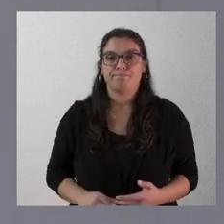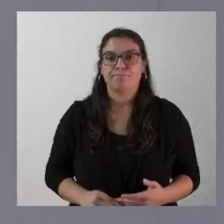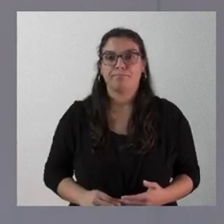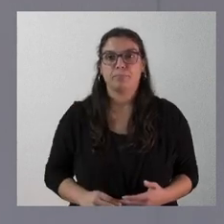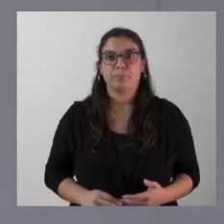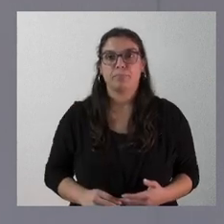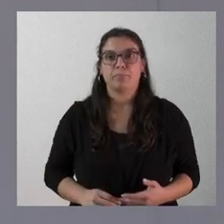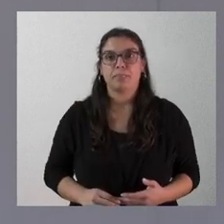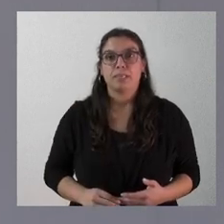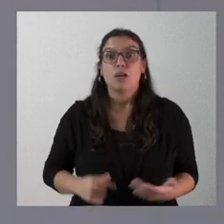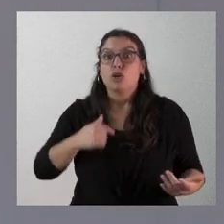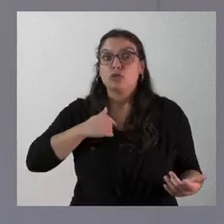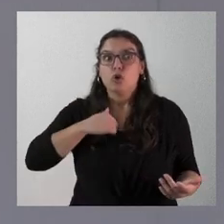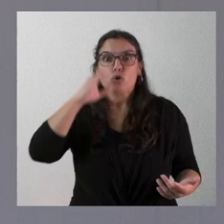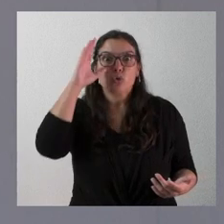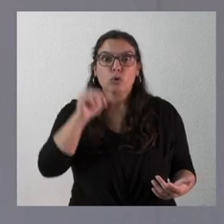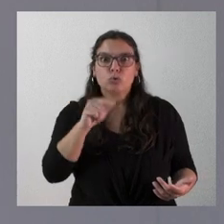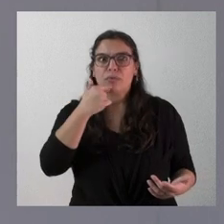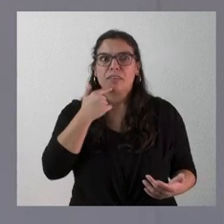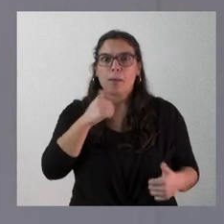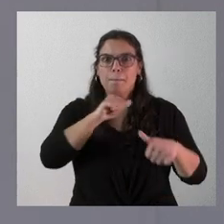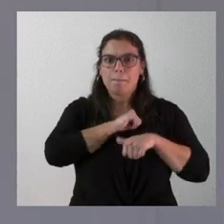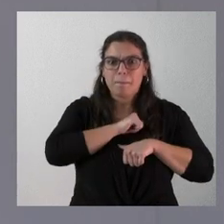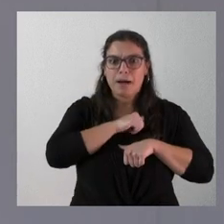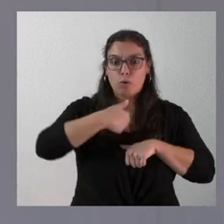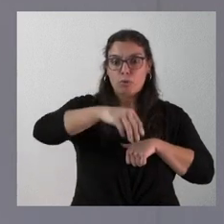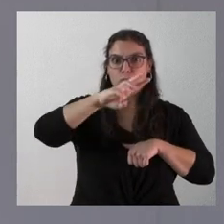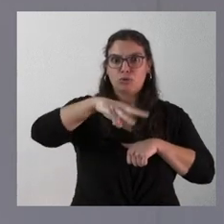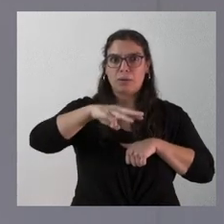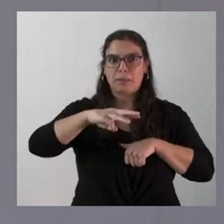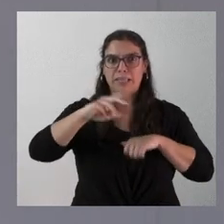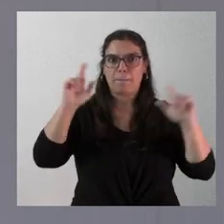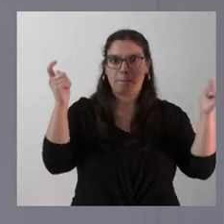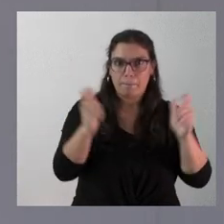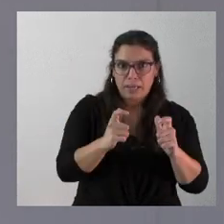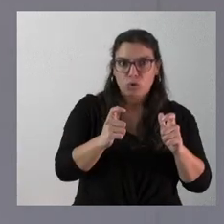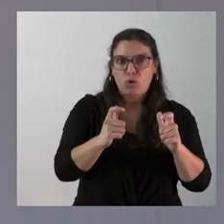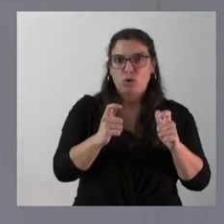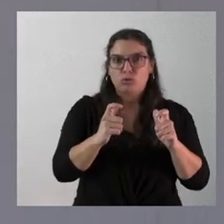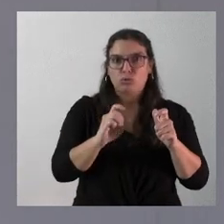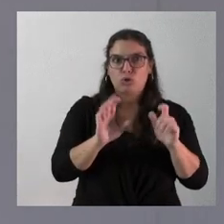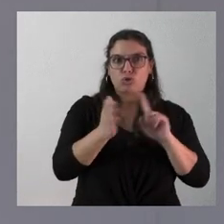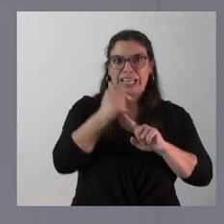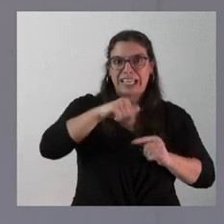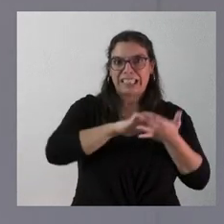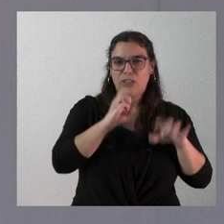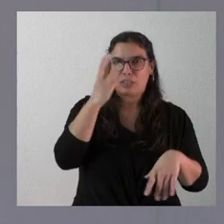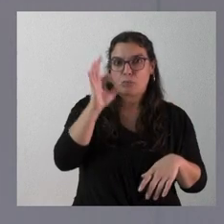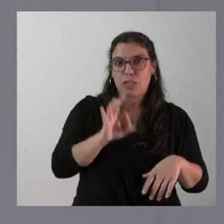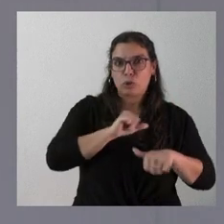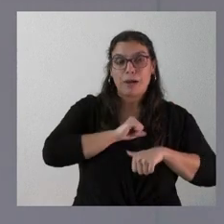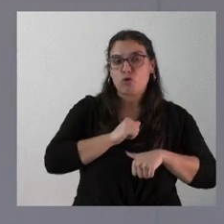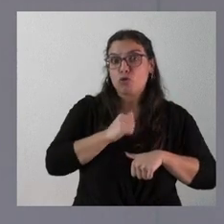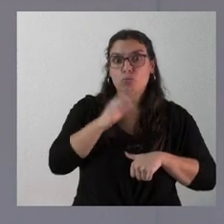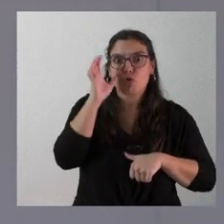es que yo no he oído que a nadie ha hecho que el paro vaya a bajar en los próximos tres meses o seis meses al 3% en Castilla y León